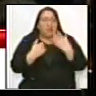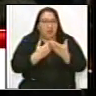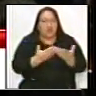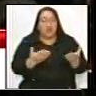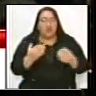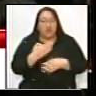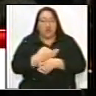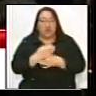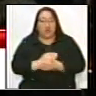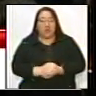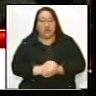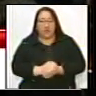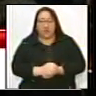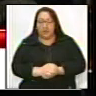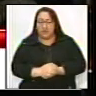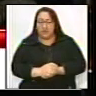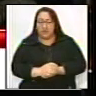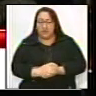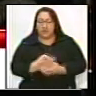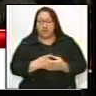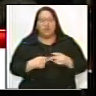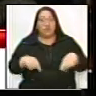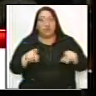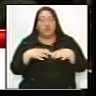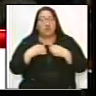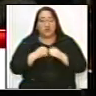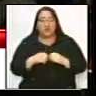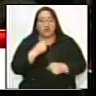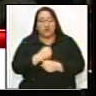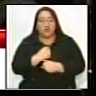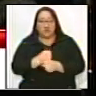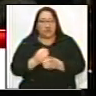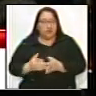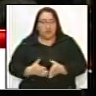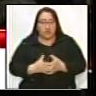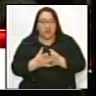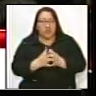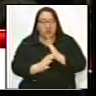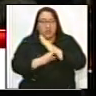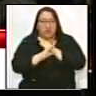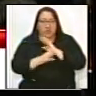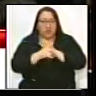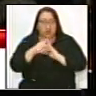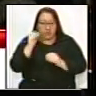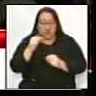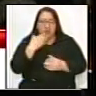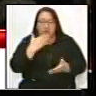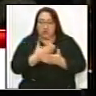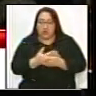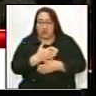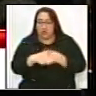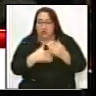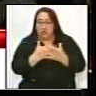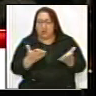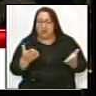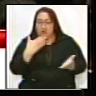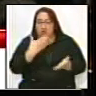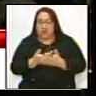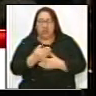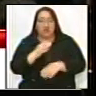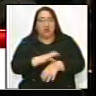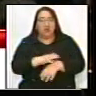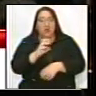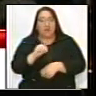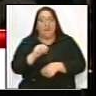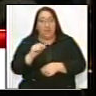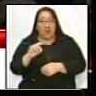diseñar estrategias para que ustedes puedan seguir en este mismo camino de defender sus derechos. Yo les agradezco a ustedes, le agradezco al doctor Mario,